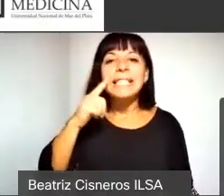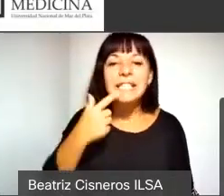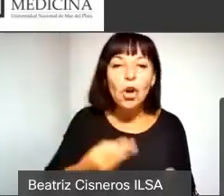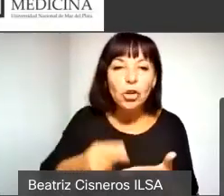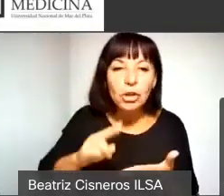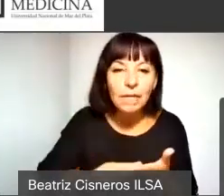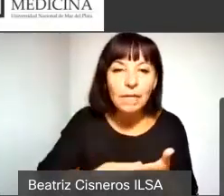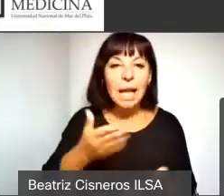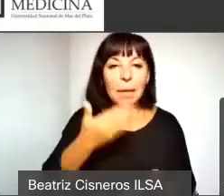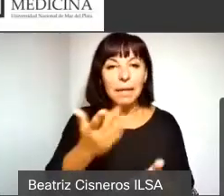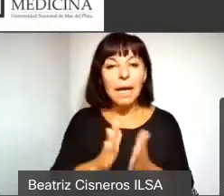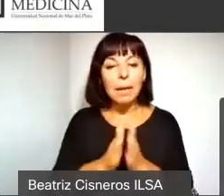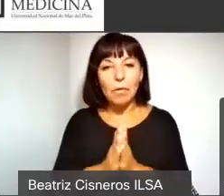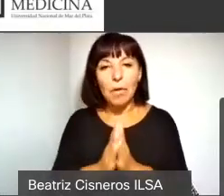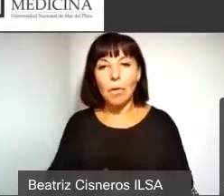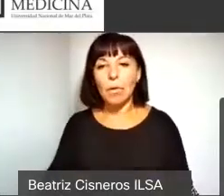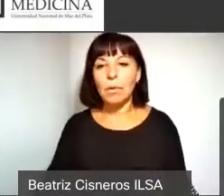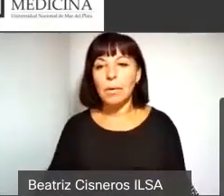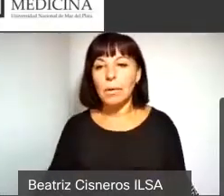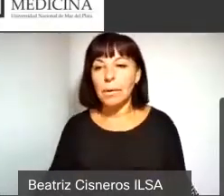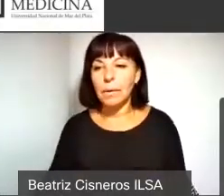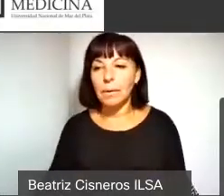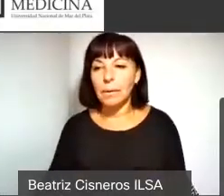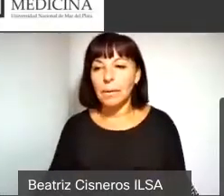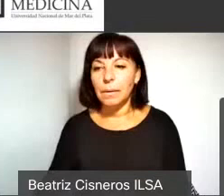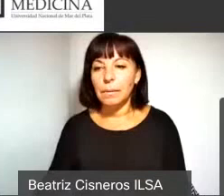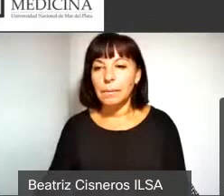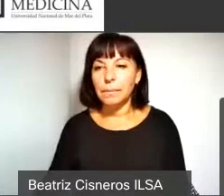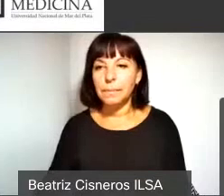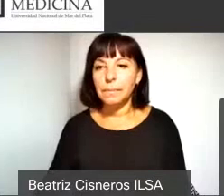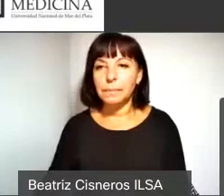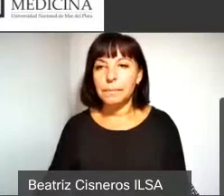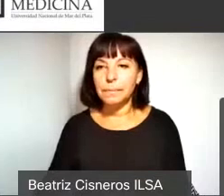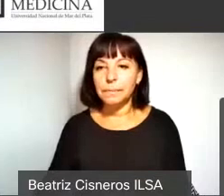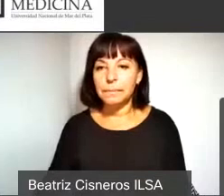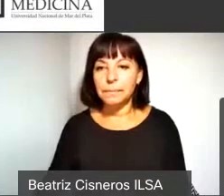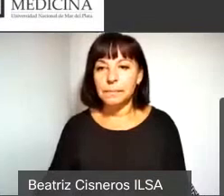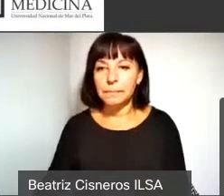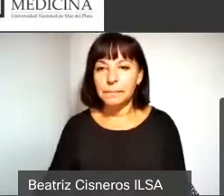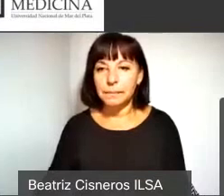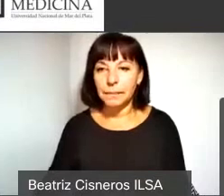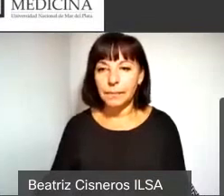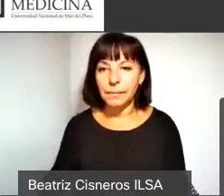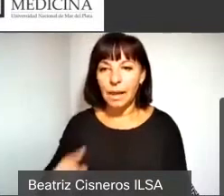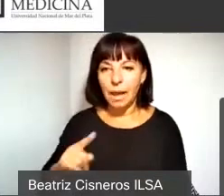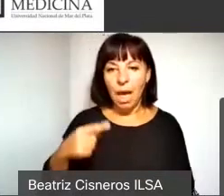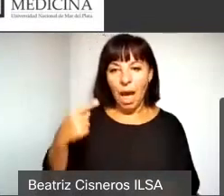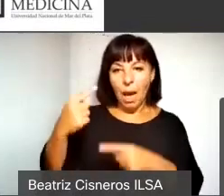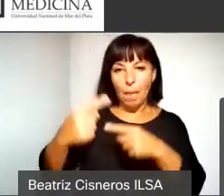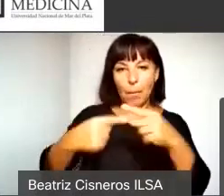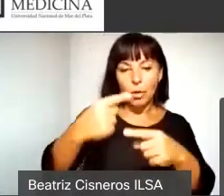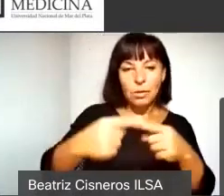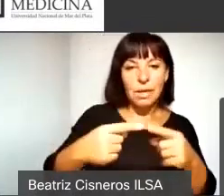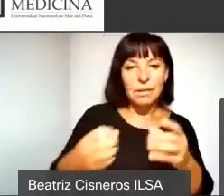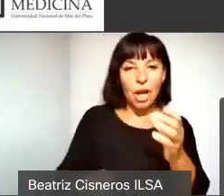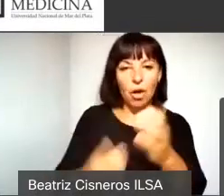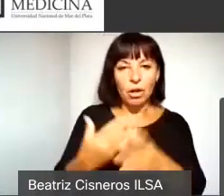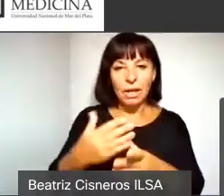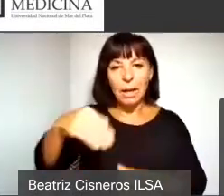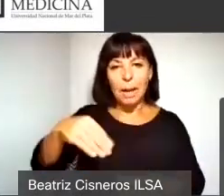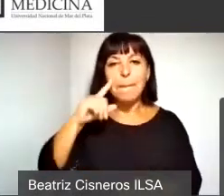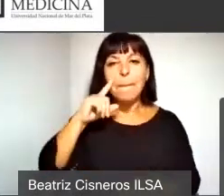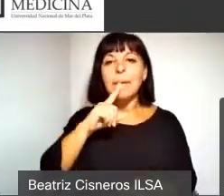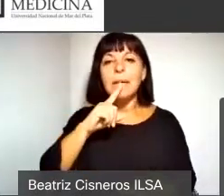mejor para todos. Y después, este proceso, vos explicaste que daba origen a la mitocondria y me preguntan a